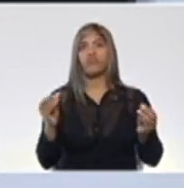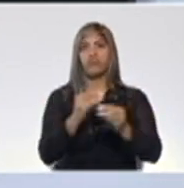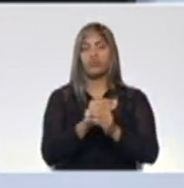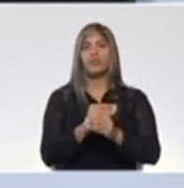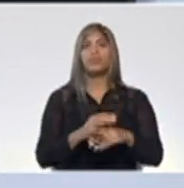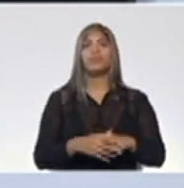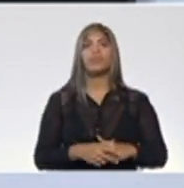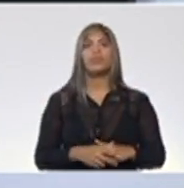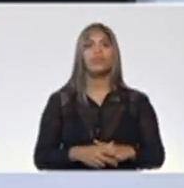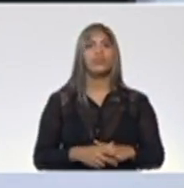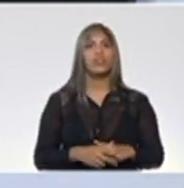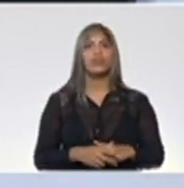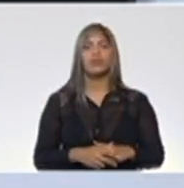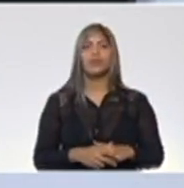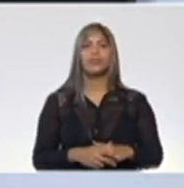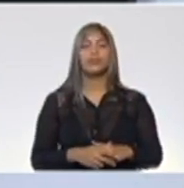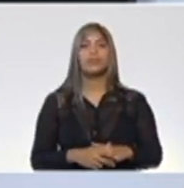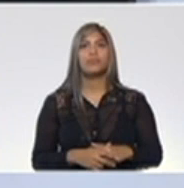cuadrática.